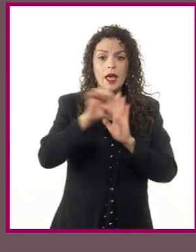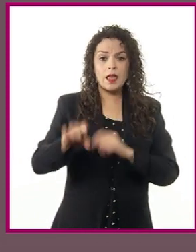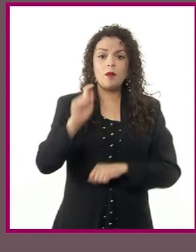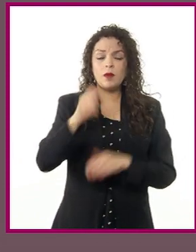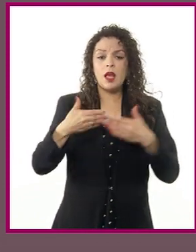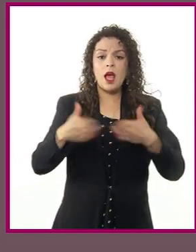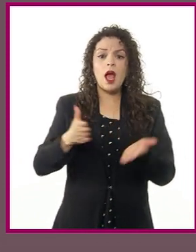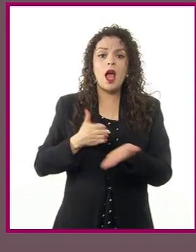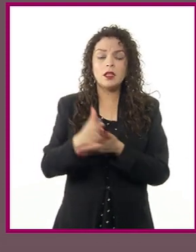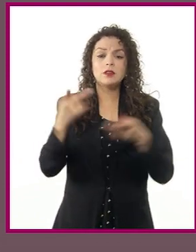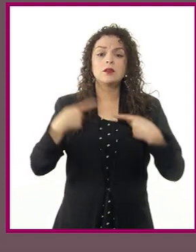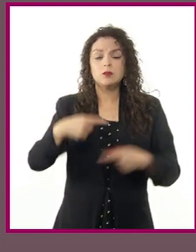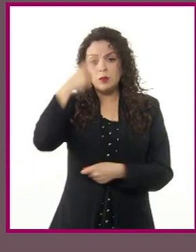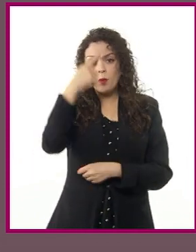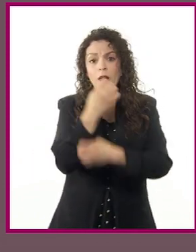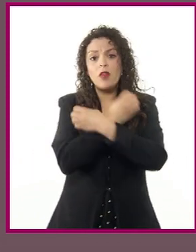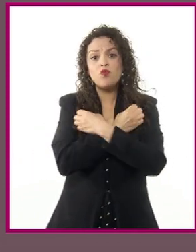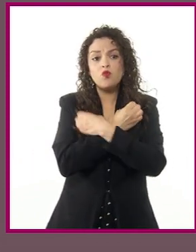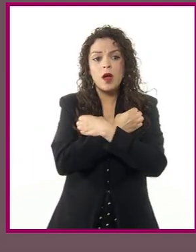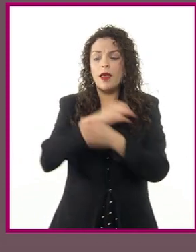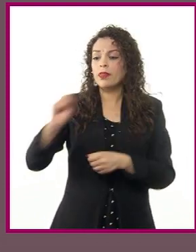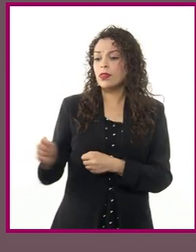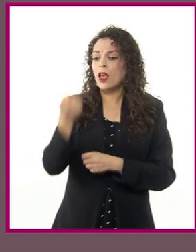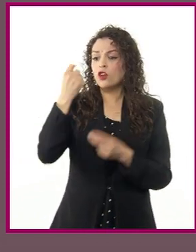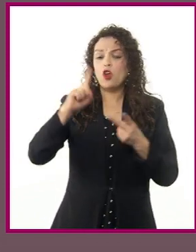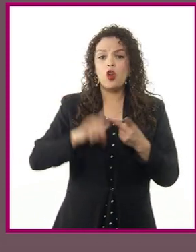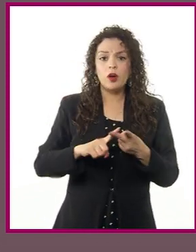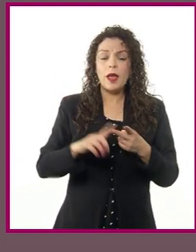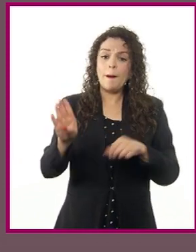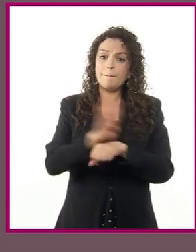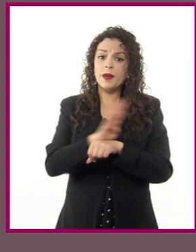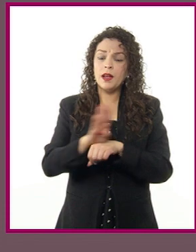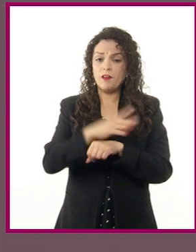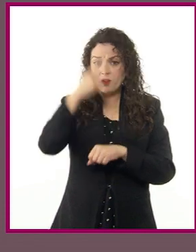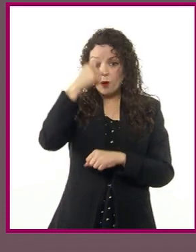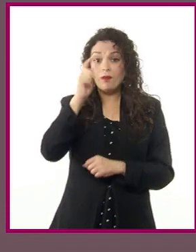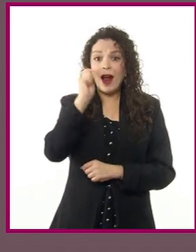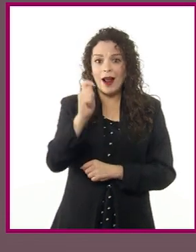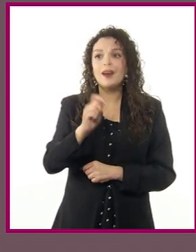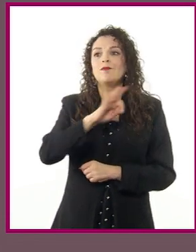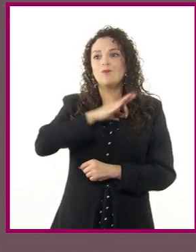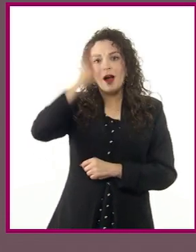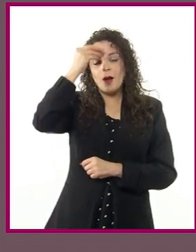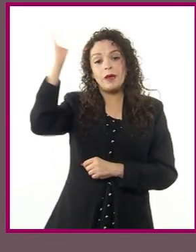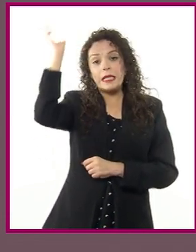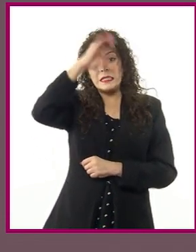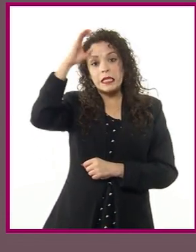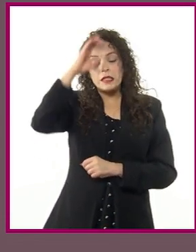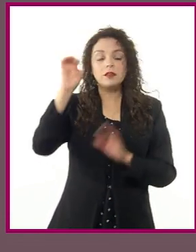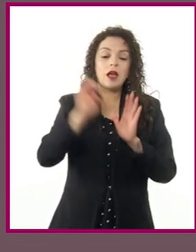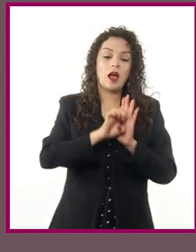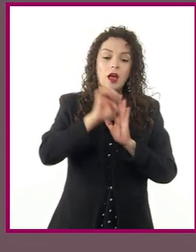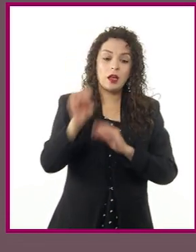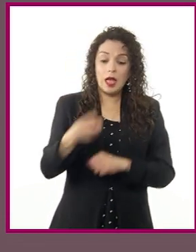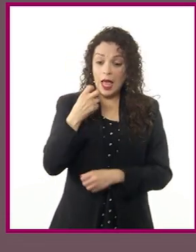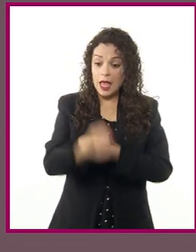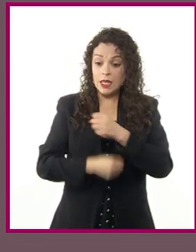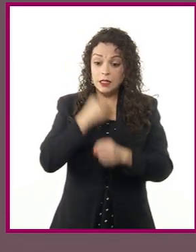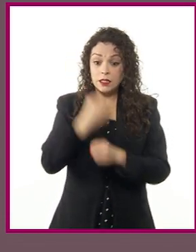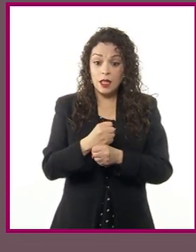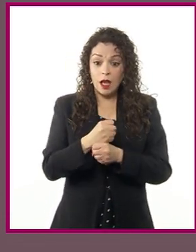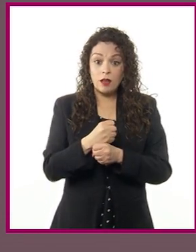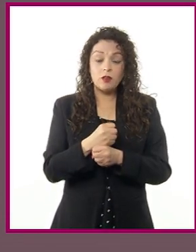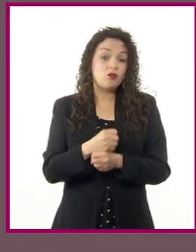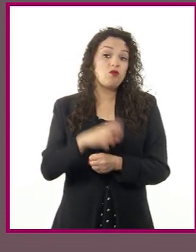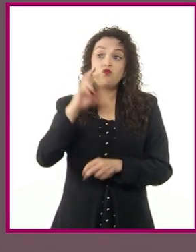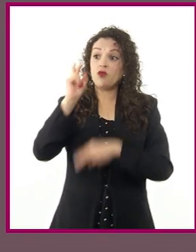personas a la educación, a la tecnología y a los beneficios de la ciencia. Por ejemplo, en este año que llevamos sin